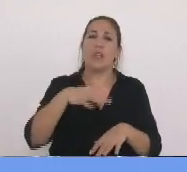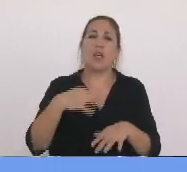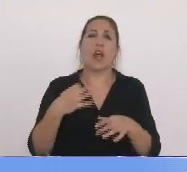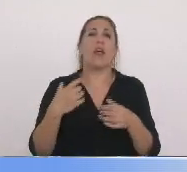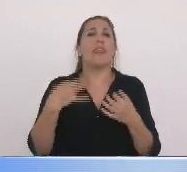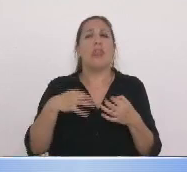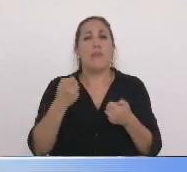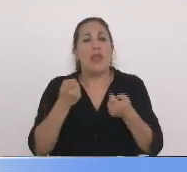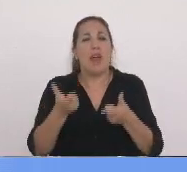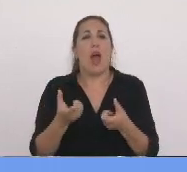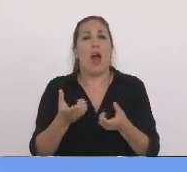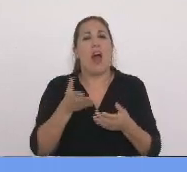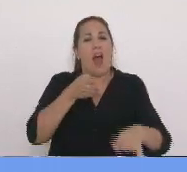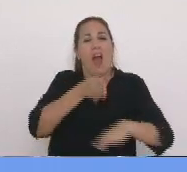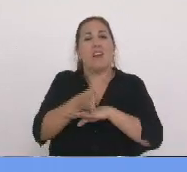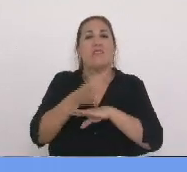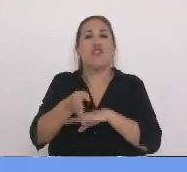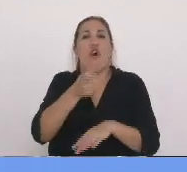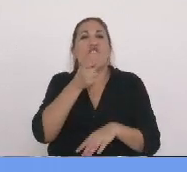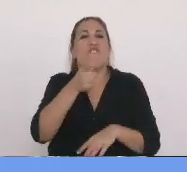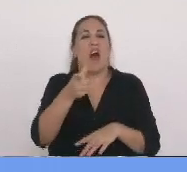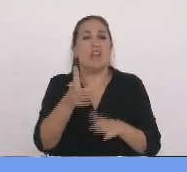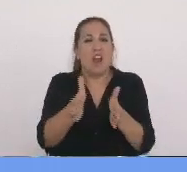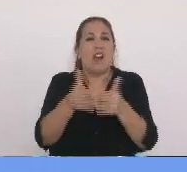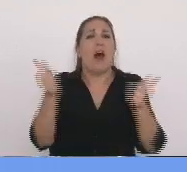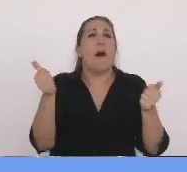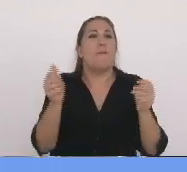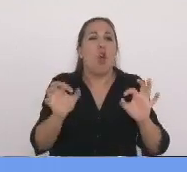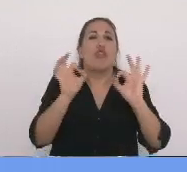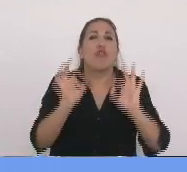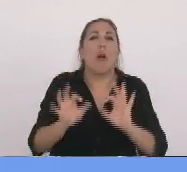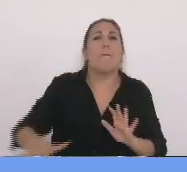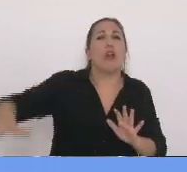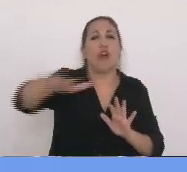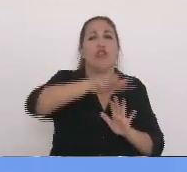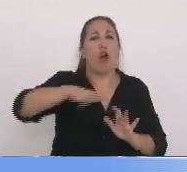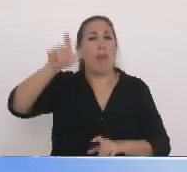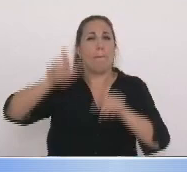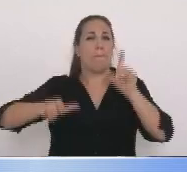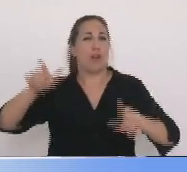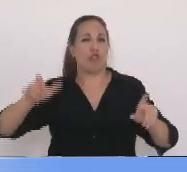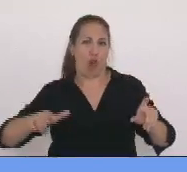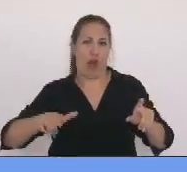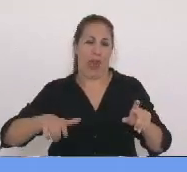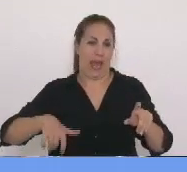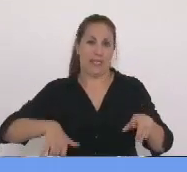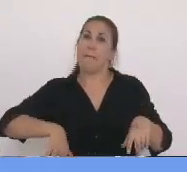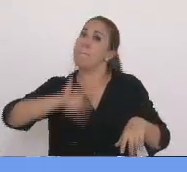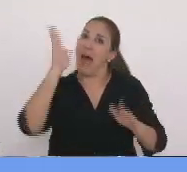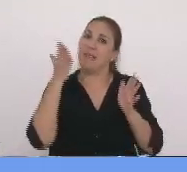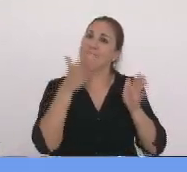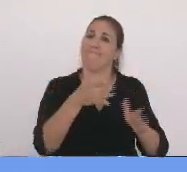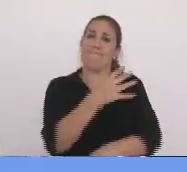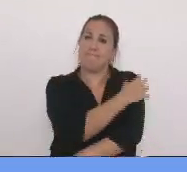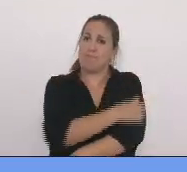fácil y ágil de toda la población principalmente a los más vulnerables y así también